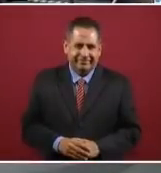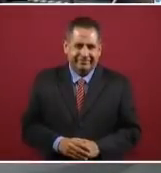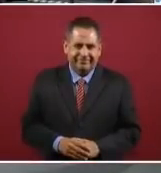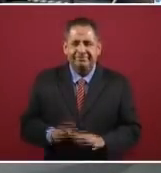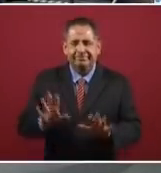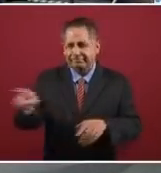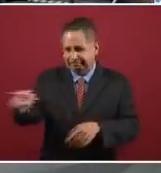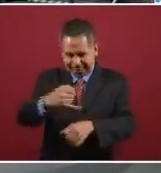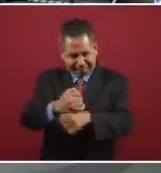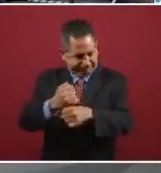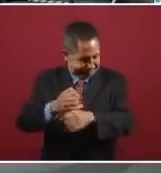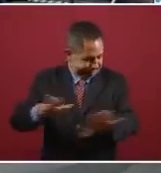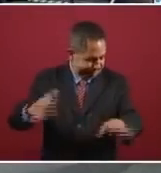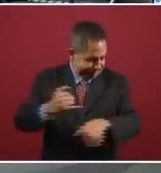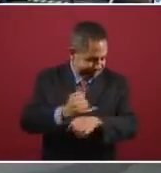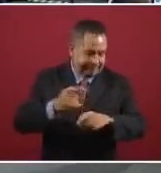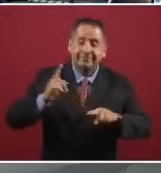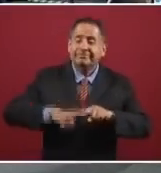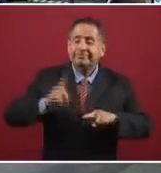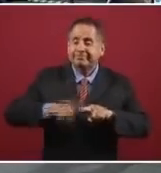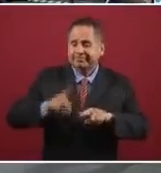Hagan la investigación.